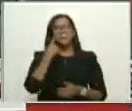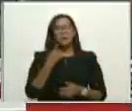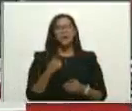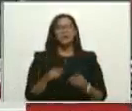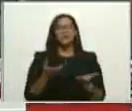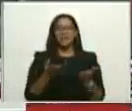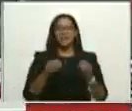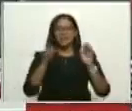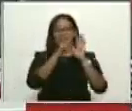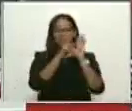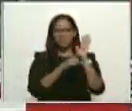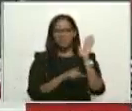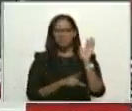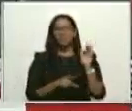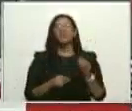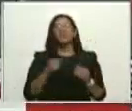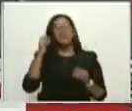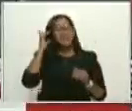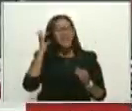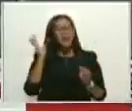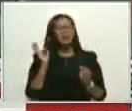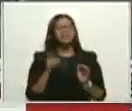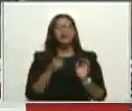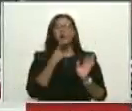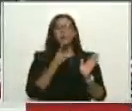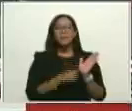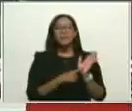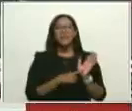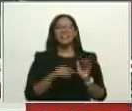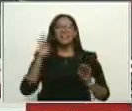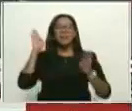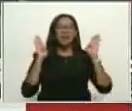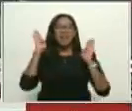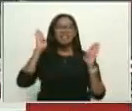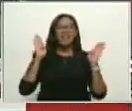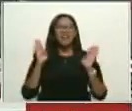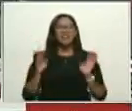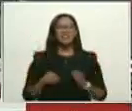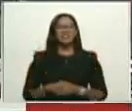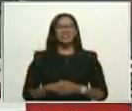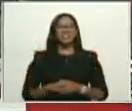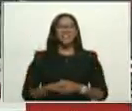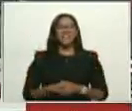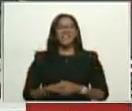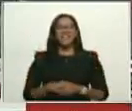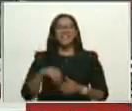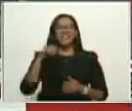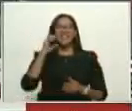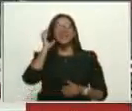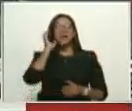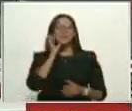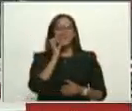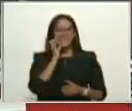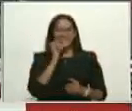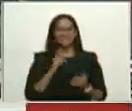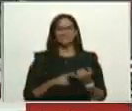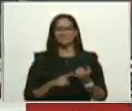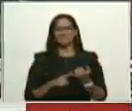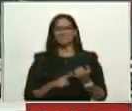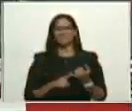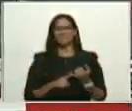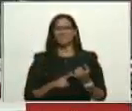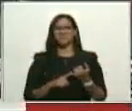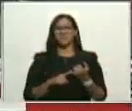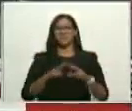pronóstico, yo creo que se va a cumplir. De todas maneras, ahí tenemos los candidatos, pues. Enrique Capriles Radoqui.